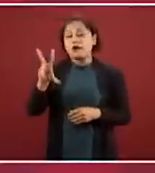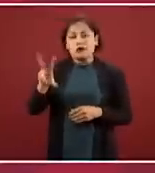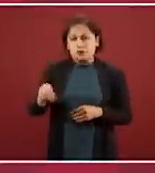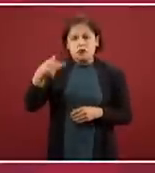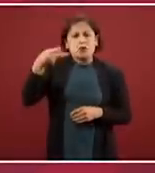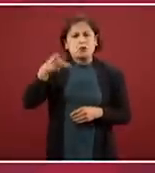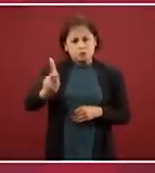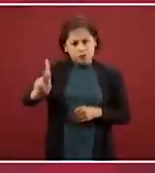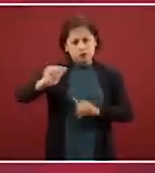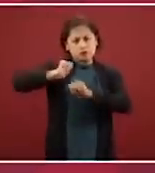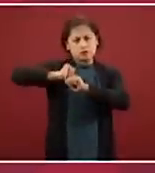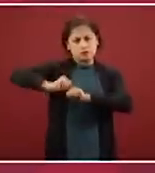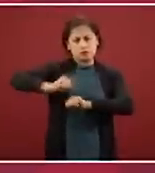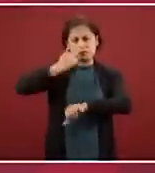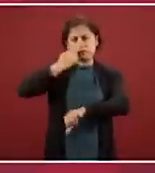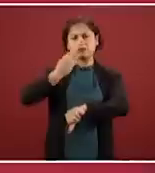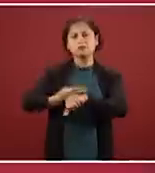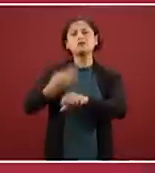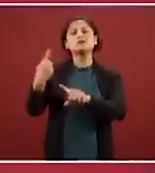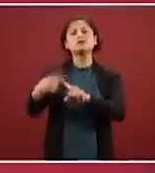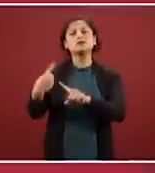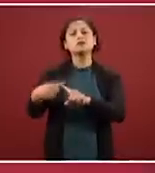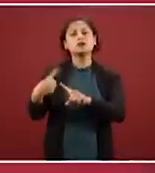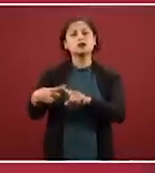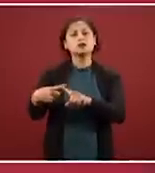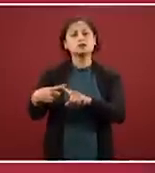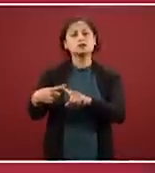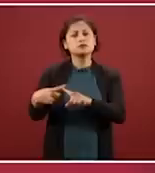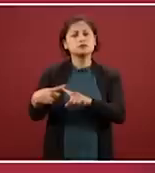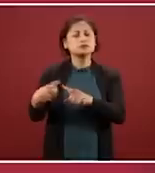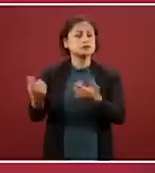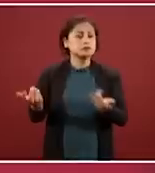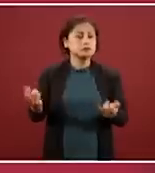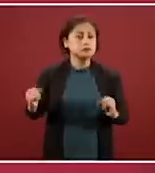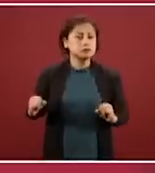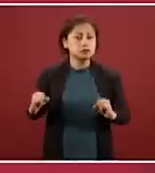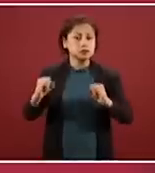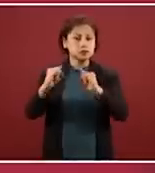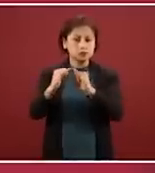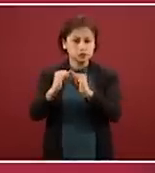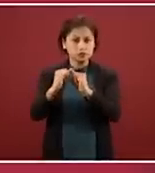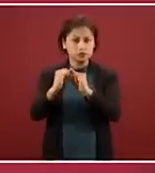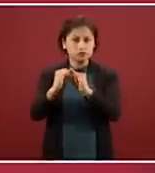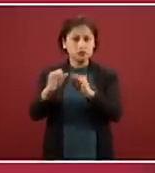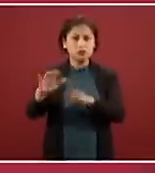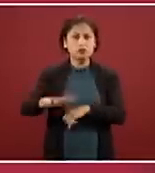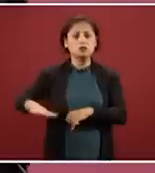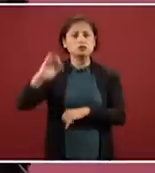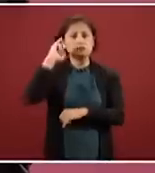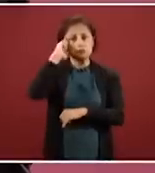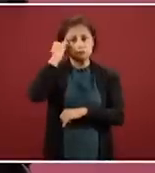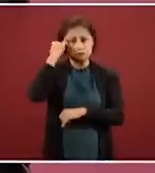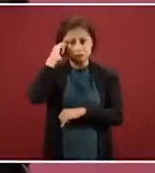llevar a cabo el Instituto de Pueblos Indígenas